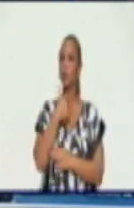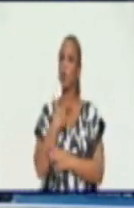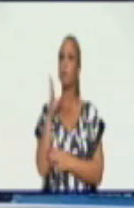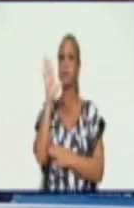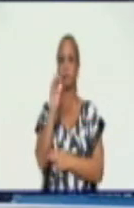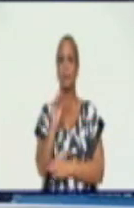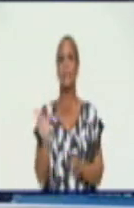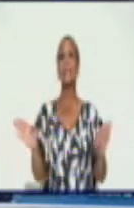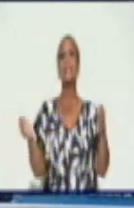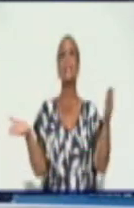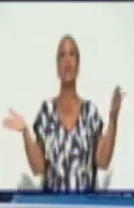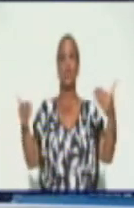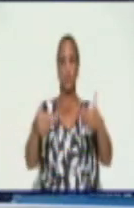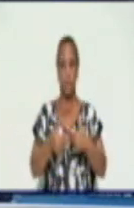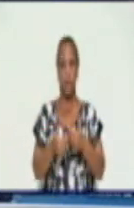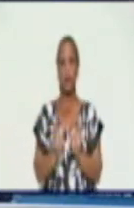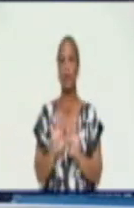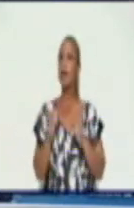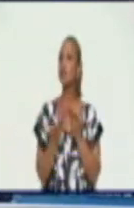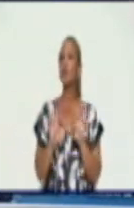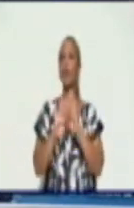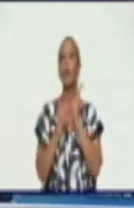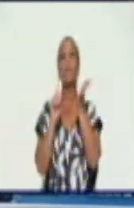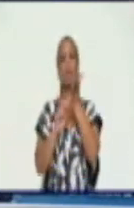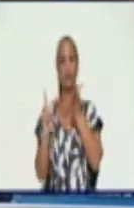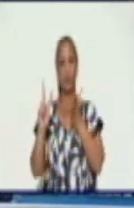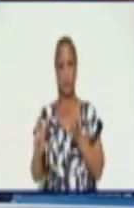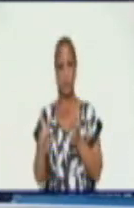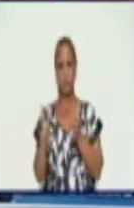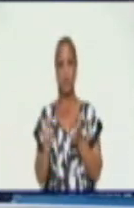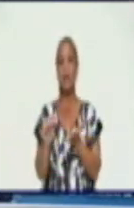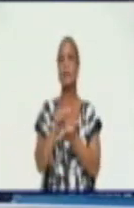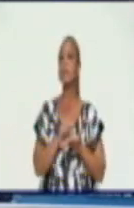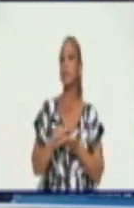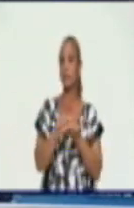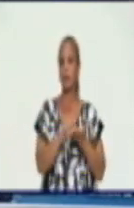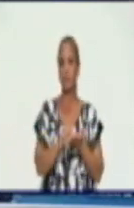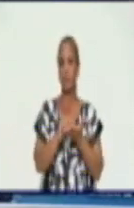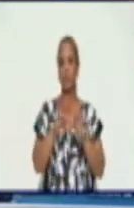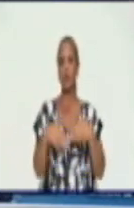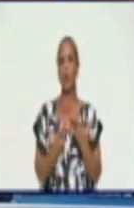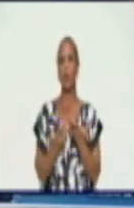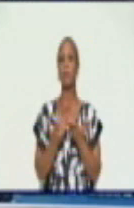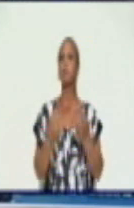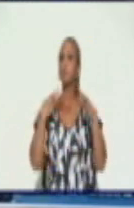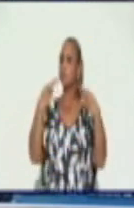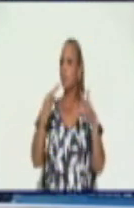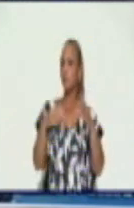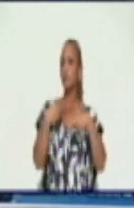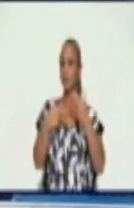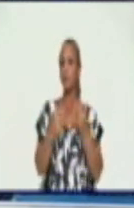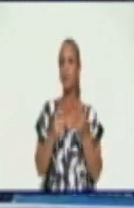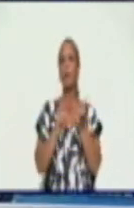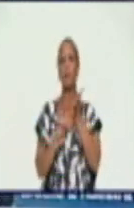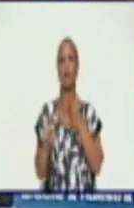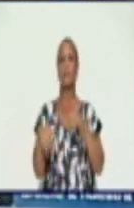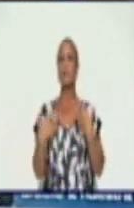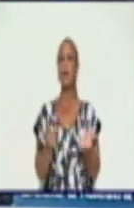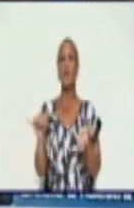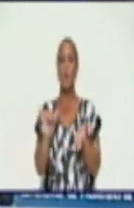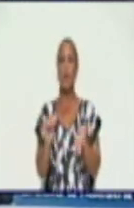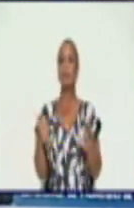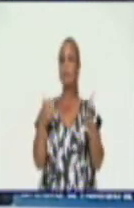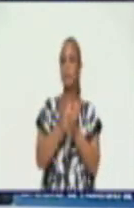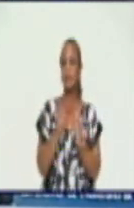los cierres qué facultad provincia los servicios los los trámites que faculta la provincia impactan a los municipios pero son decisiones